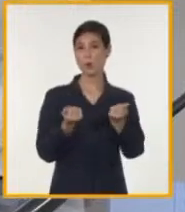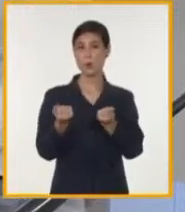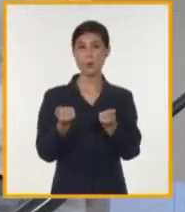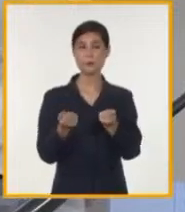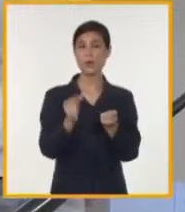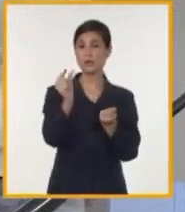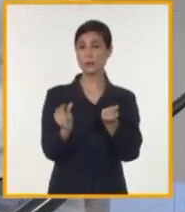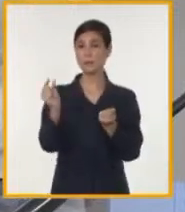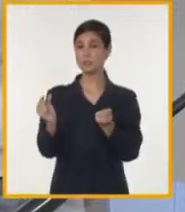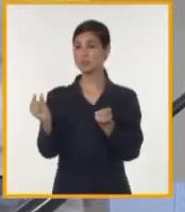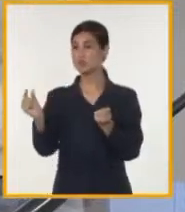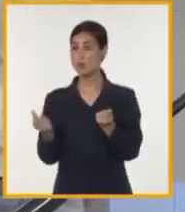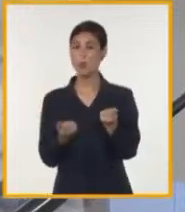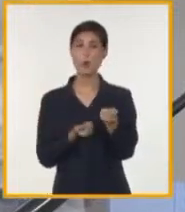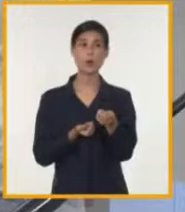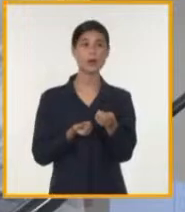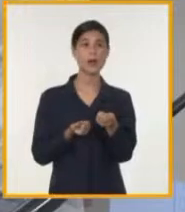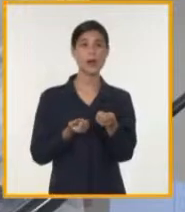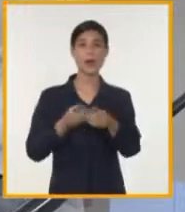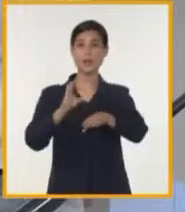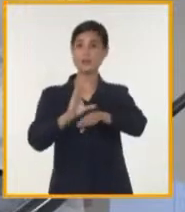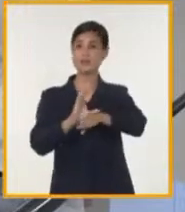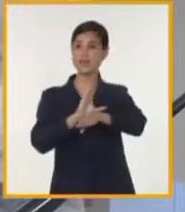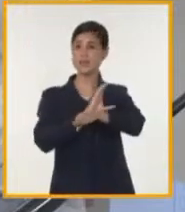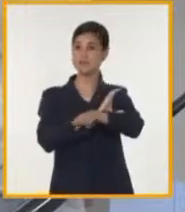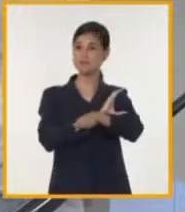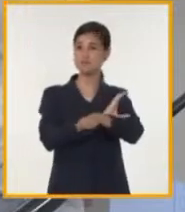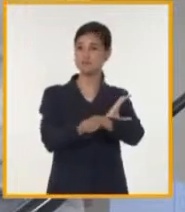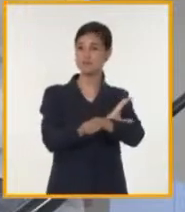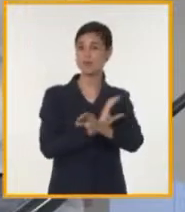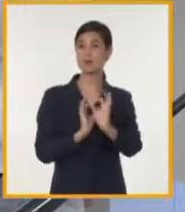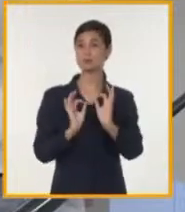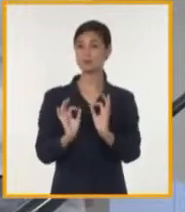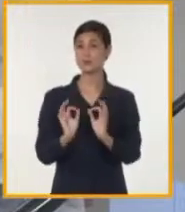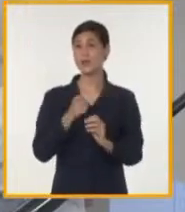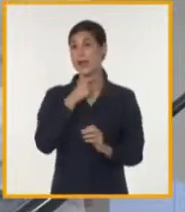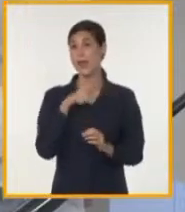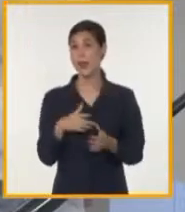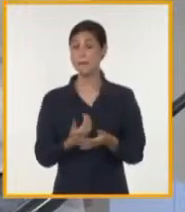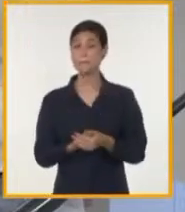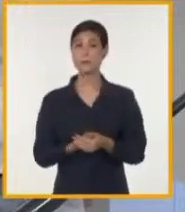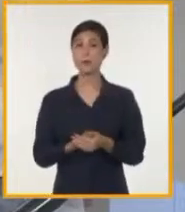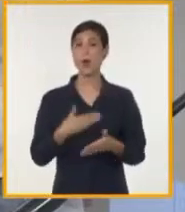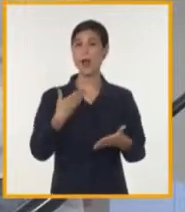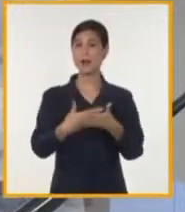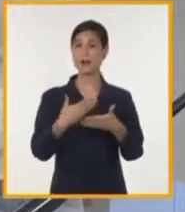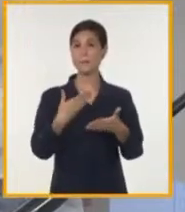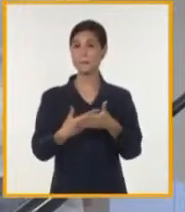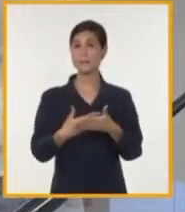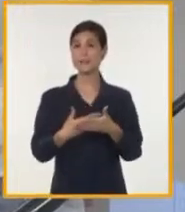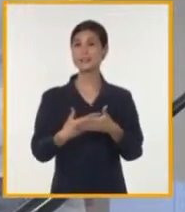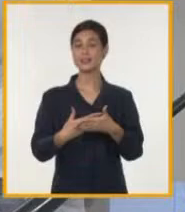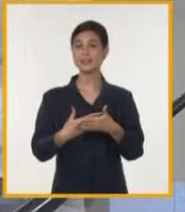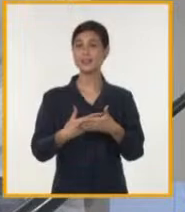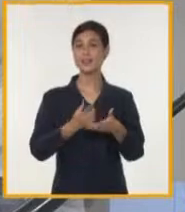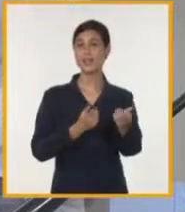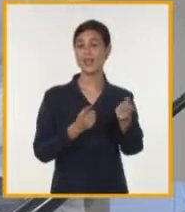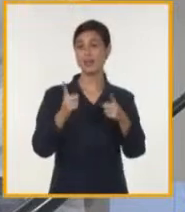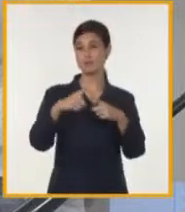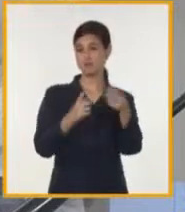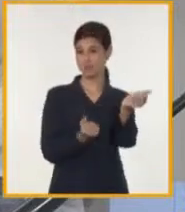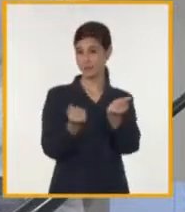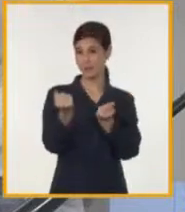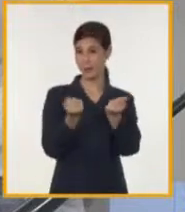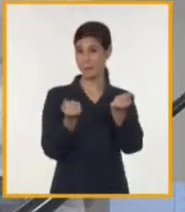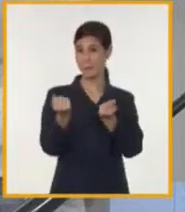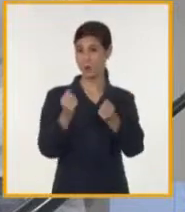pasajeros. En la transportación de carga tenemos 2 empresas. La empresa Encarga, que es la líder en transportación de carga general, es una empresa